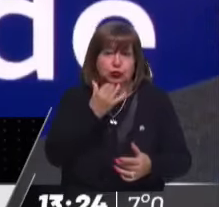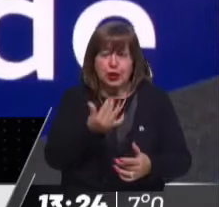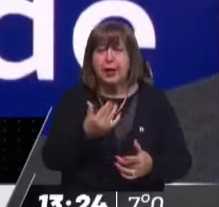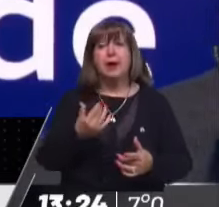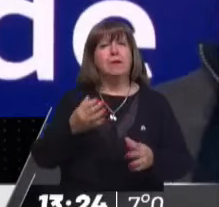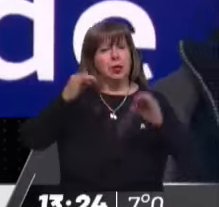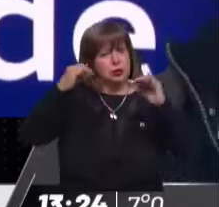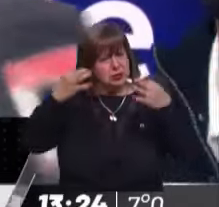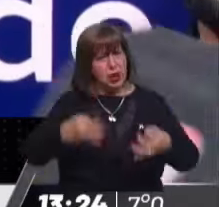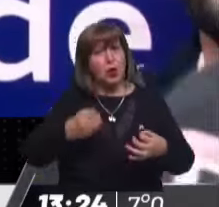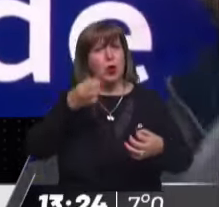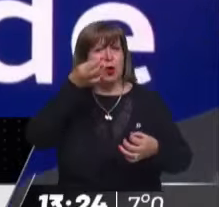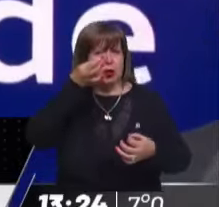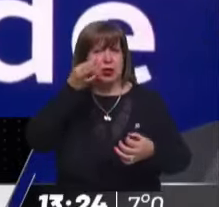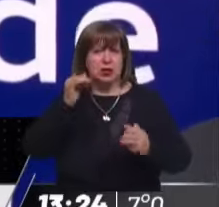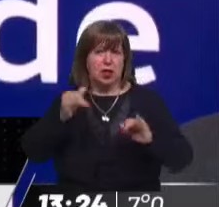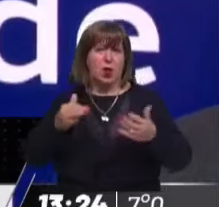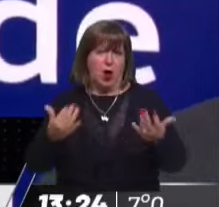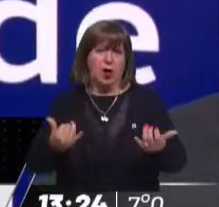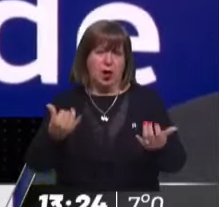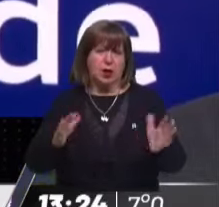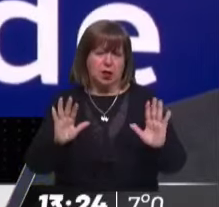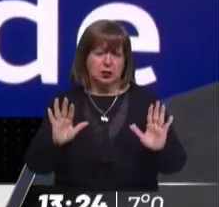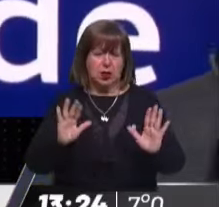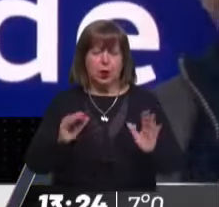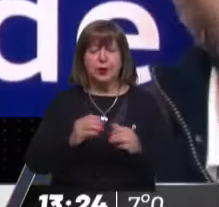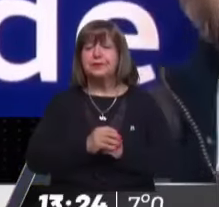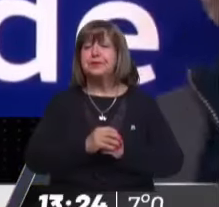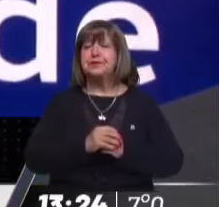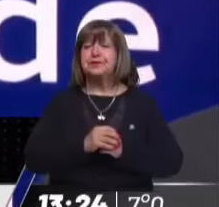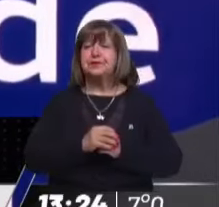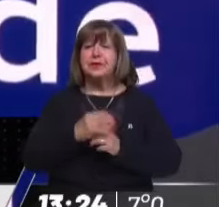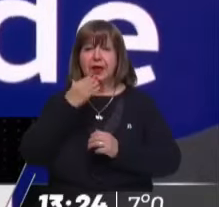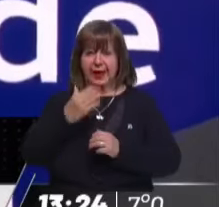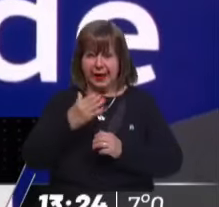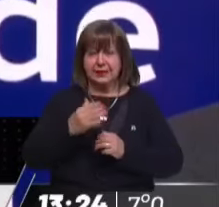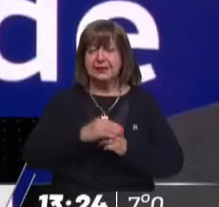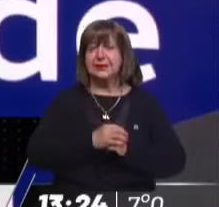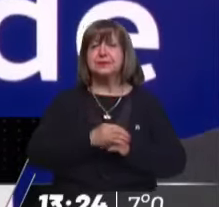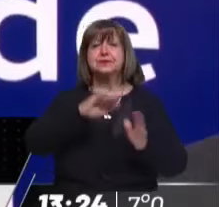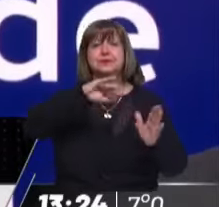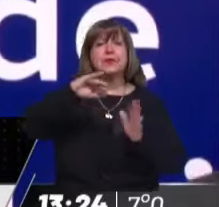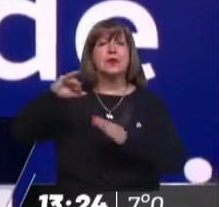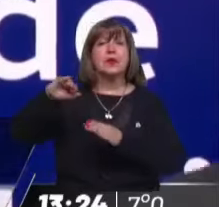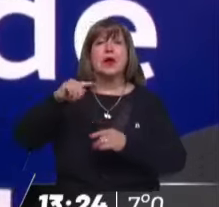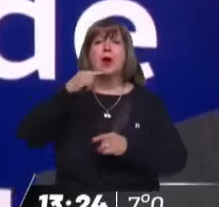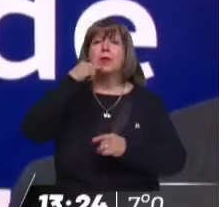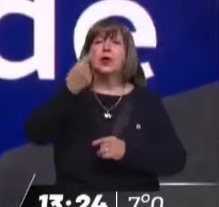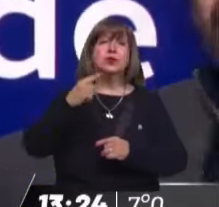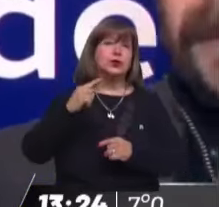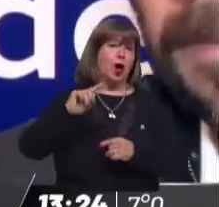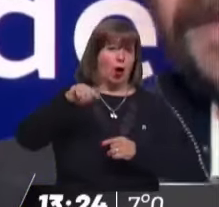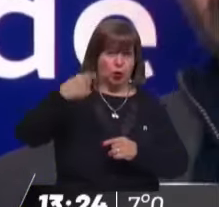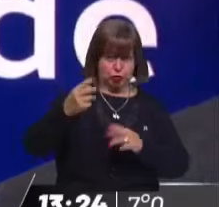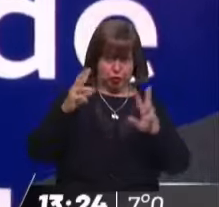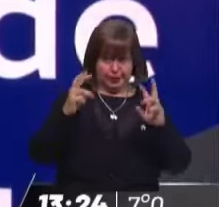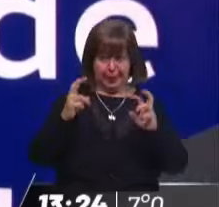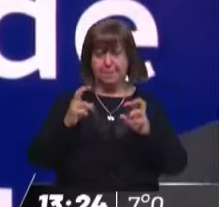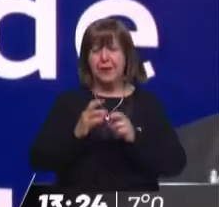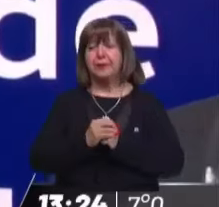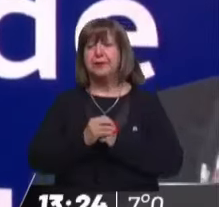hay testigos. Bueno, ahora vamos a pasar a otro tema, que también en realidad era el tema central de la conferencia de prensa, y que tiene que ver